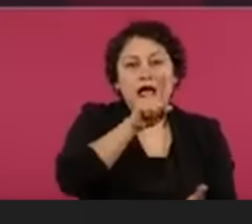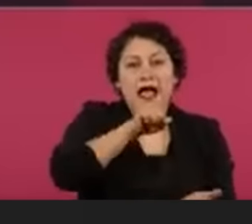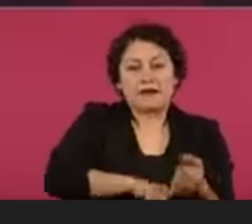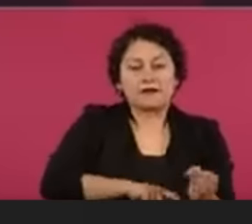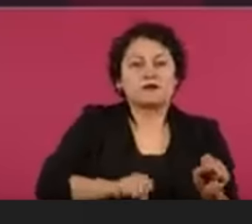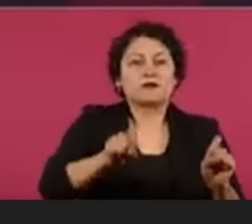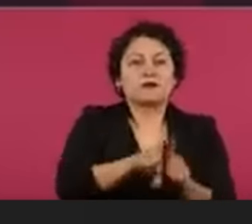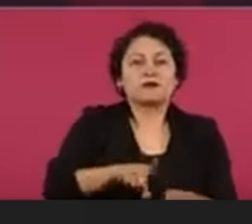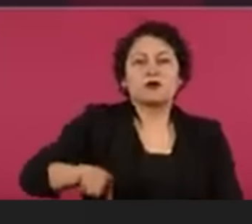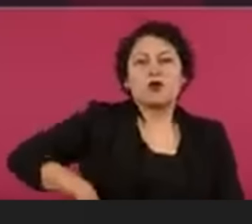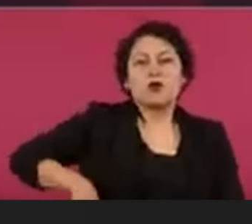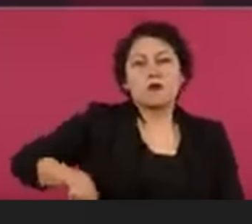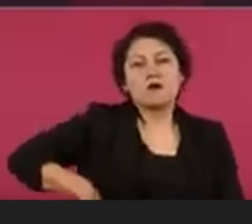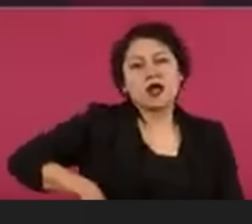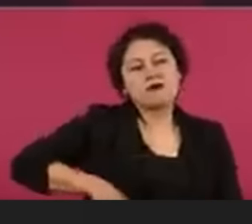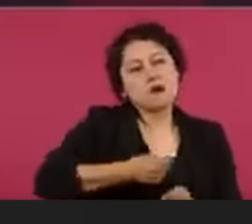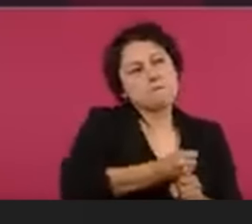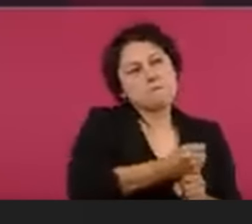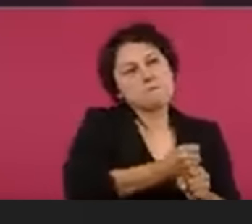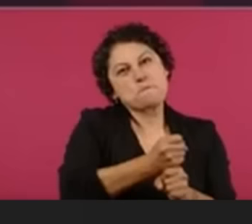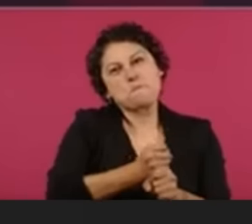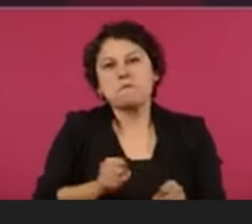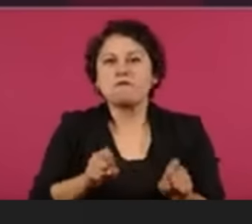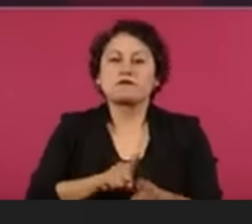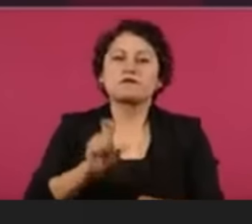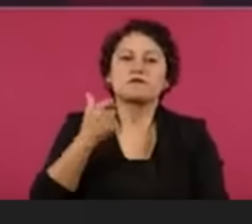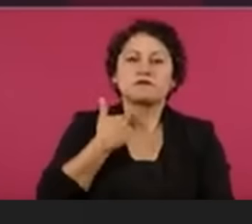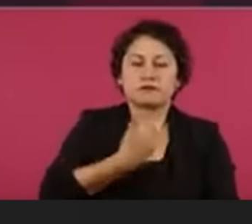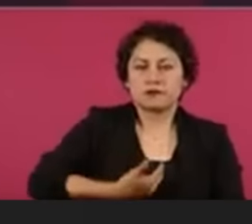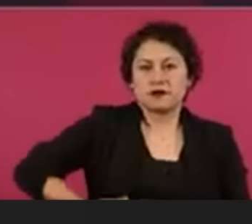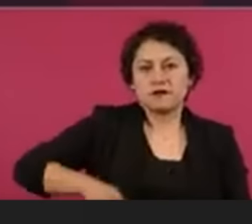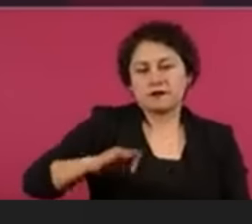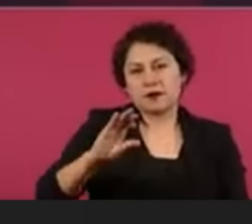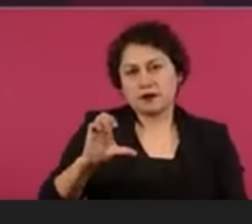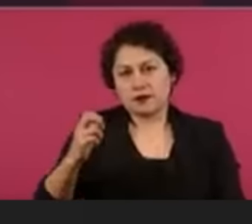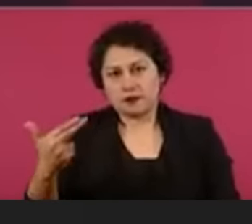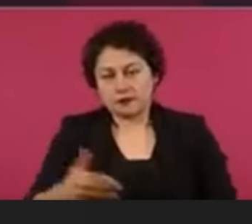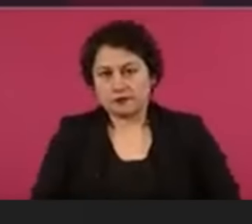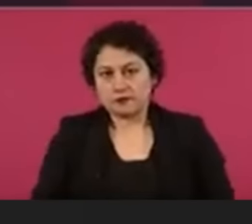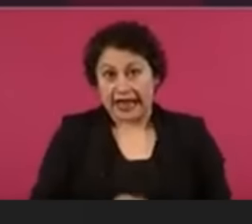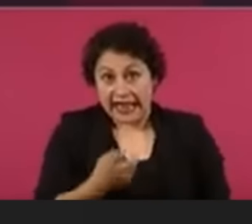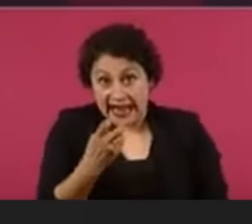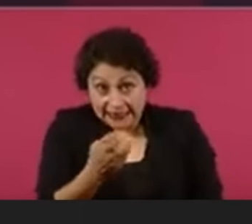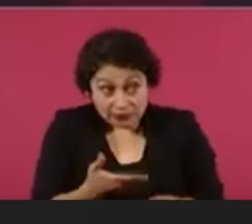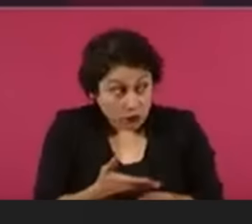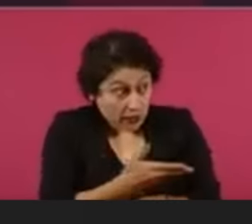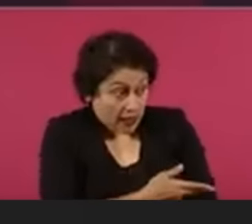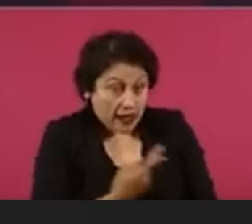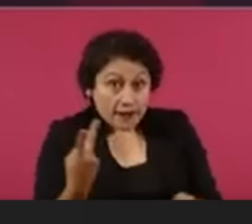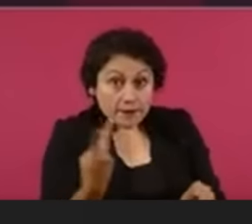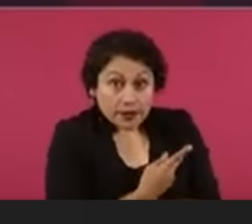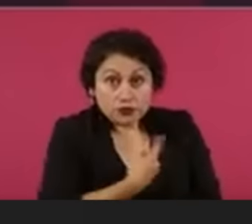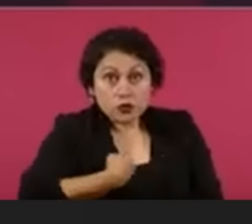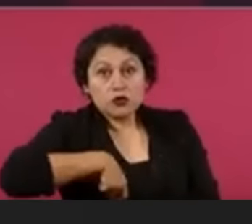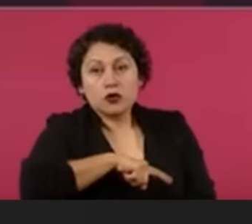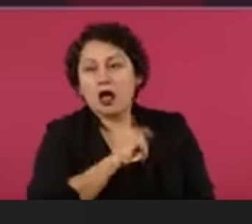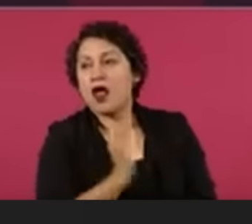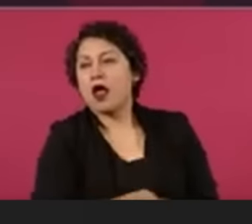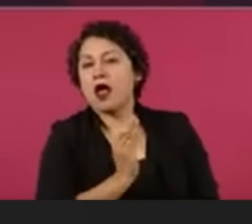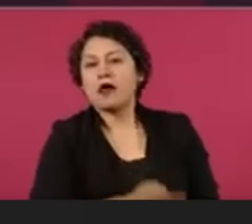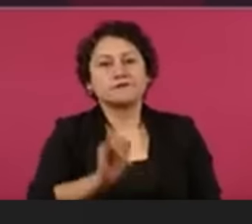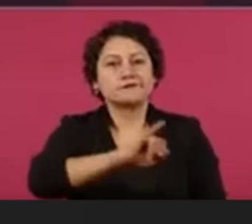calderonista. Esas son las traiciones que no se deben permitir nunca más. Un periodismo comprometido con